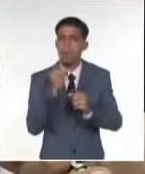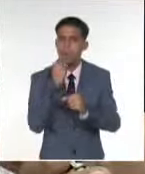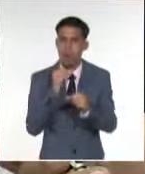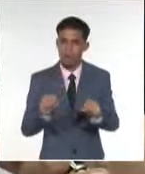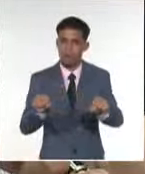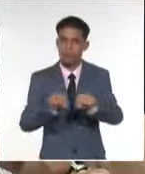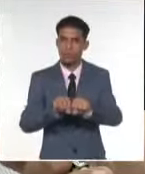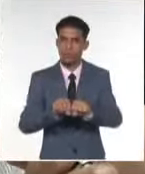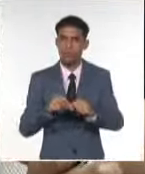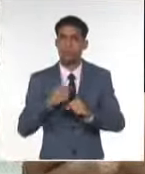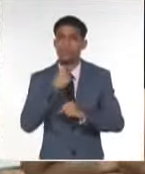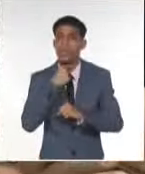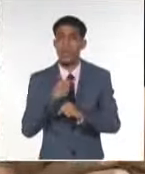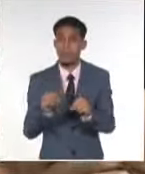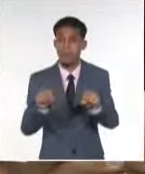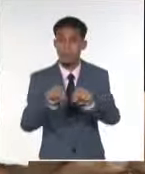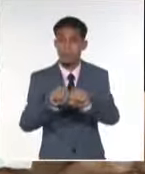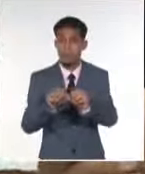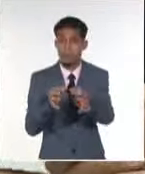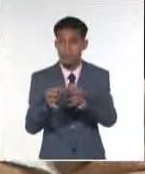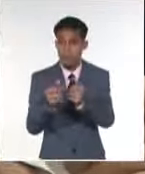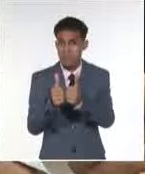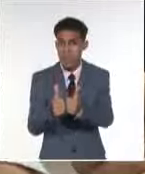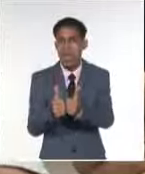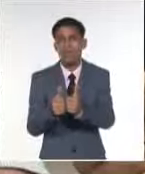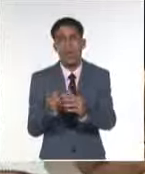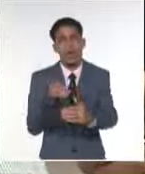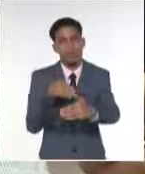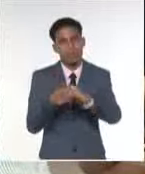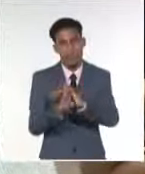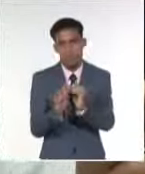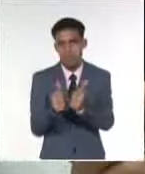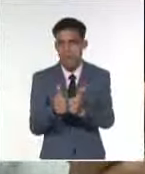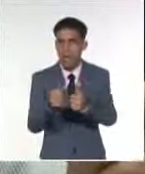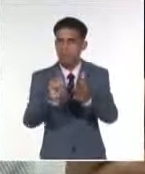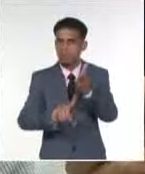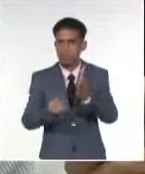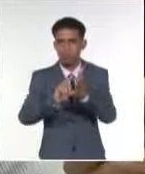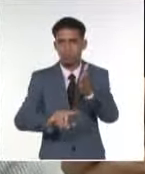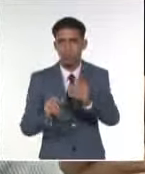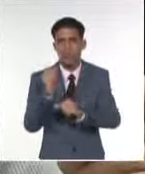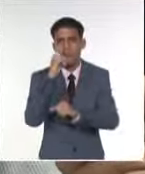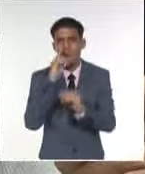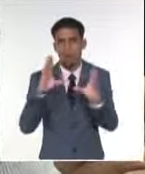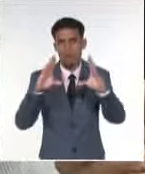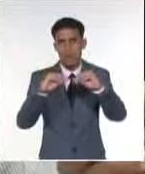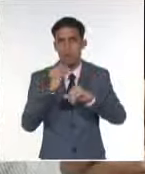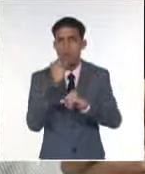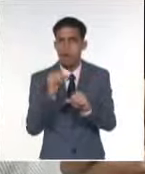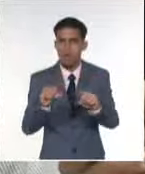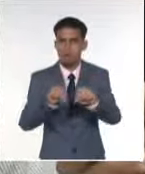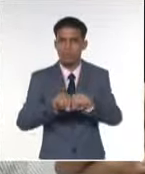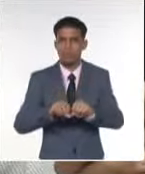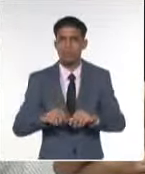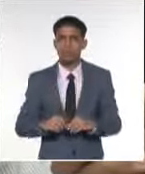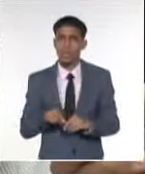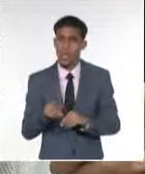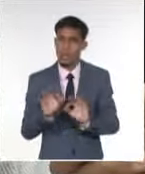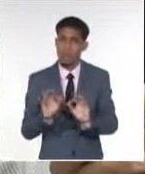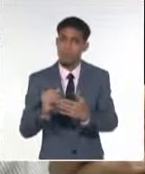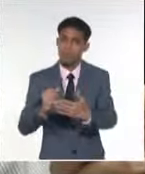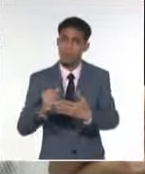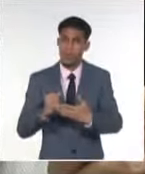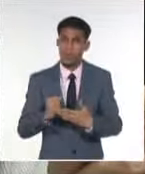comprobación. Si sale positivamente, la unidad puede entrar y se puede incorporar ya a finales de la noche, en la madrugada, y eso, por supuesto, ayudará